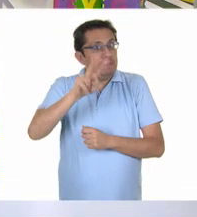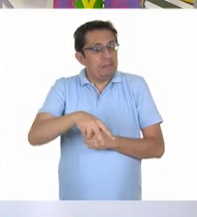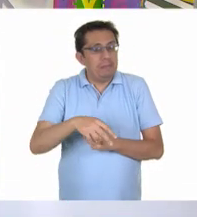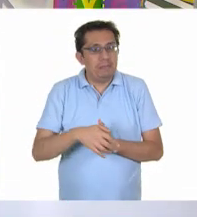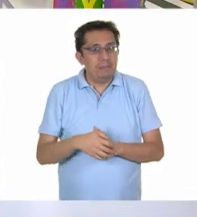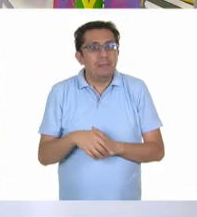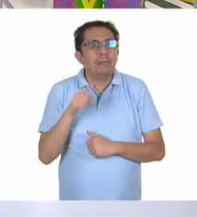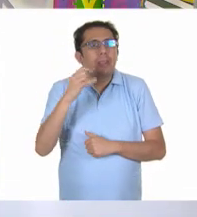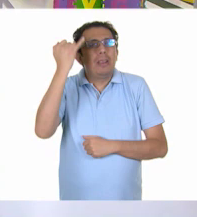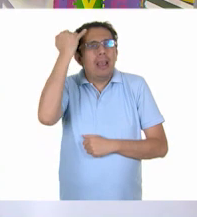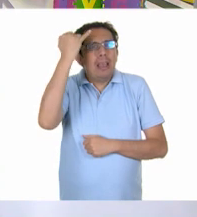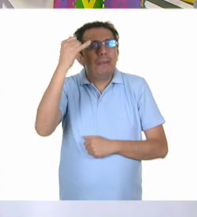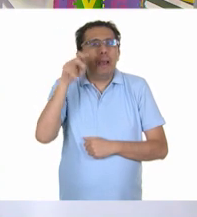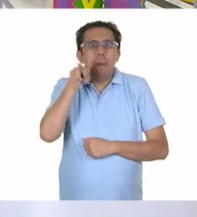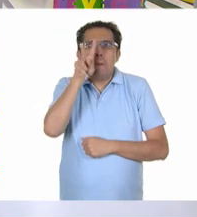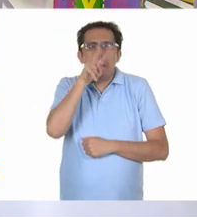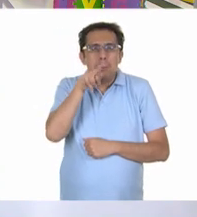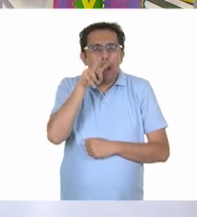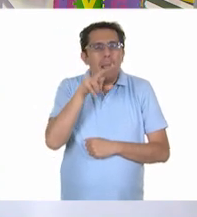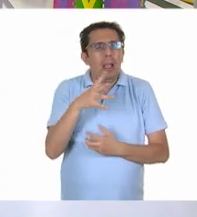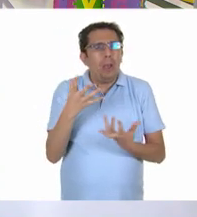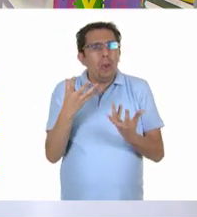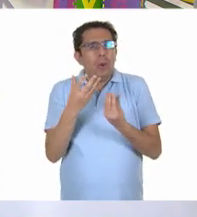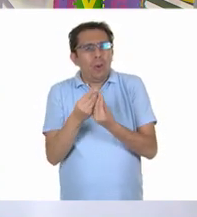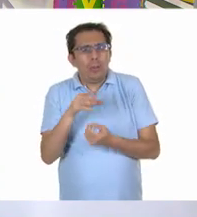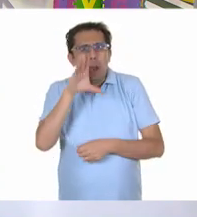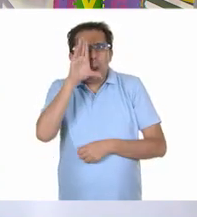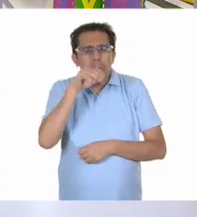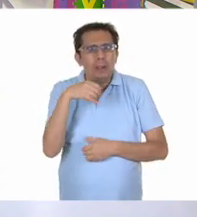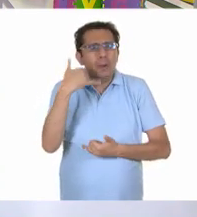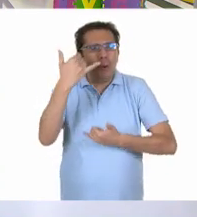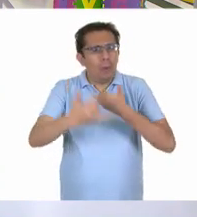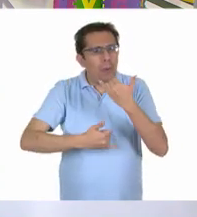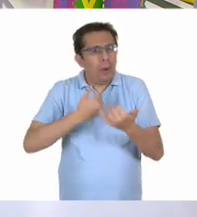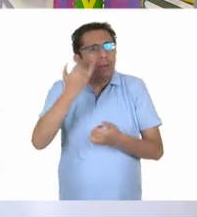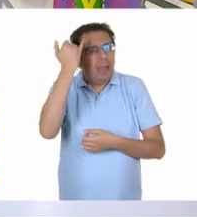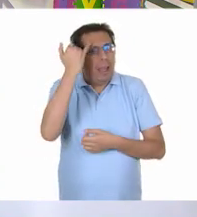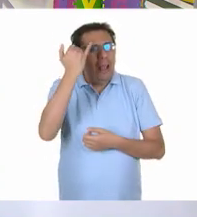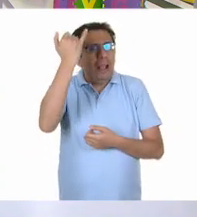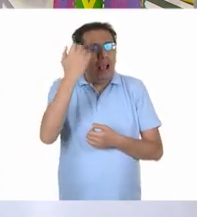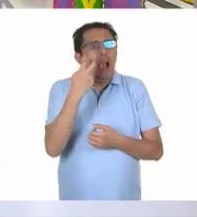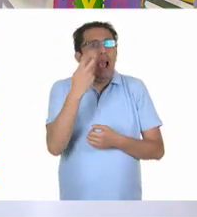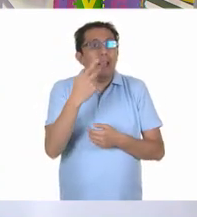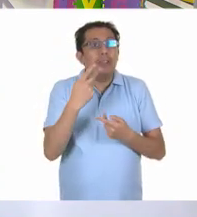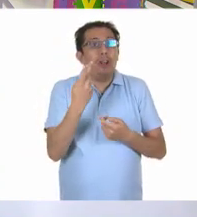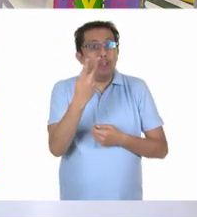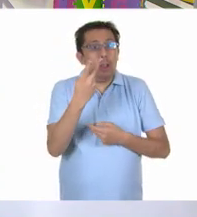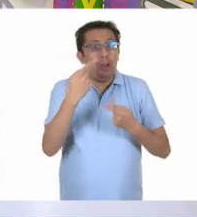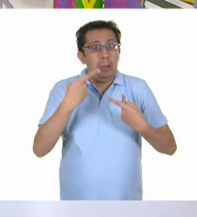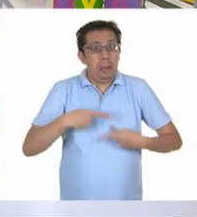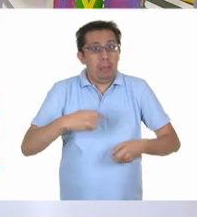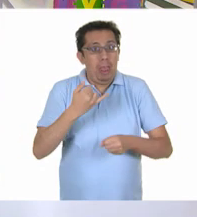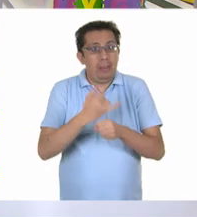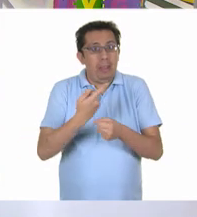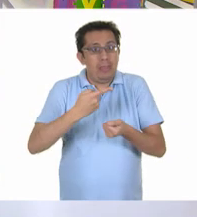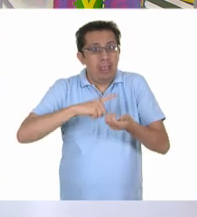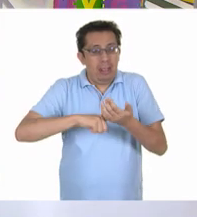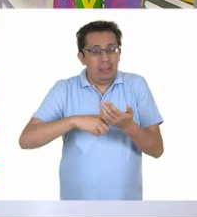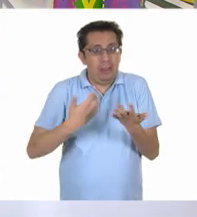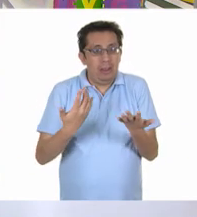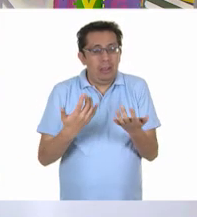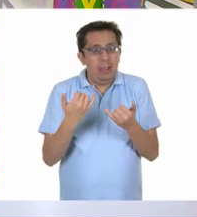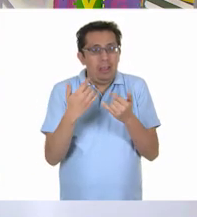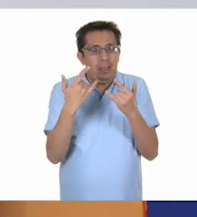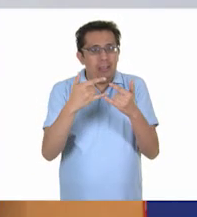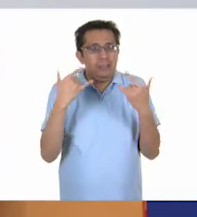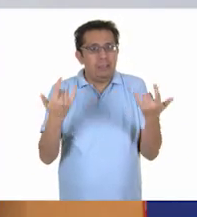gustó mucho! Así es. ¿Y te imaginas a una serpiente y a un qué? Y a un pato. Ah, esos eran los